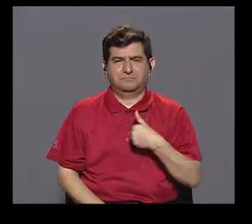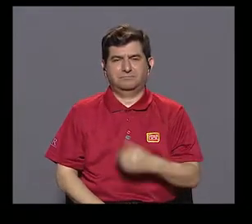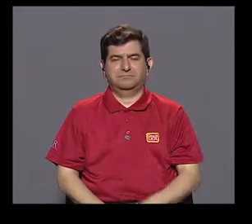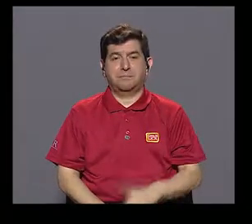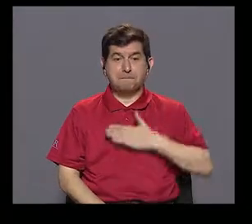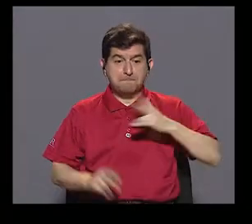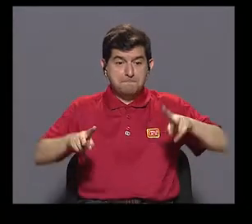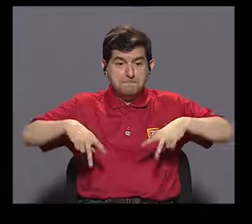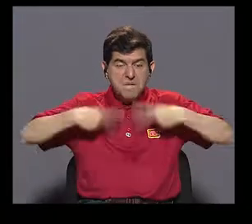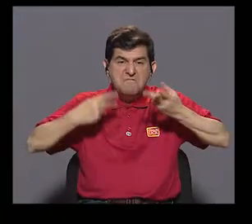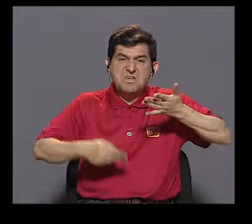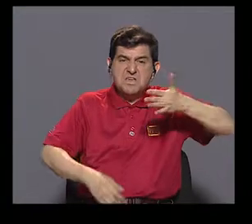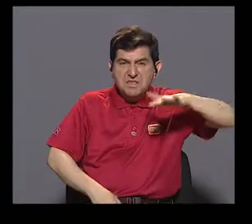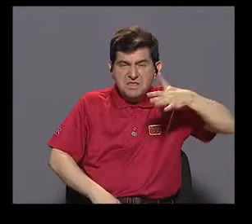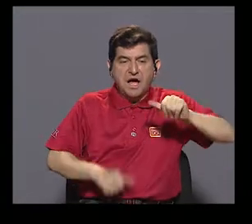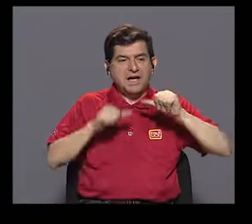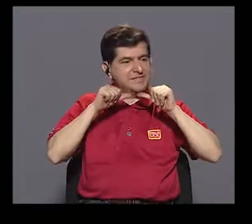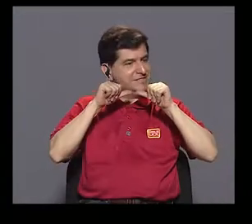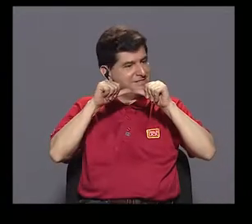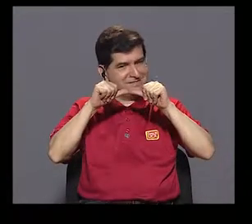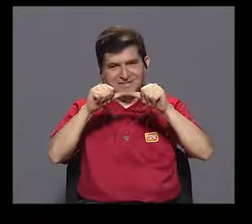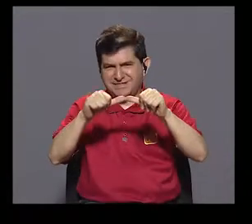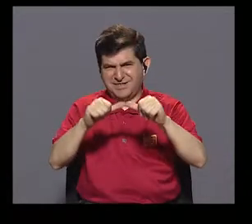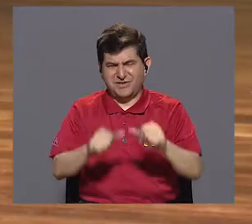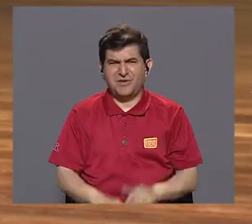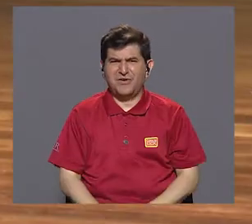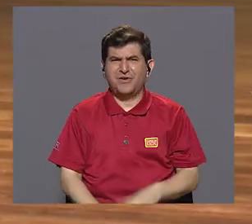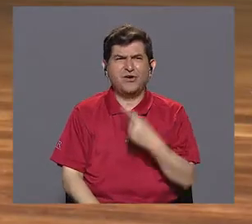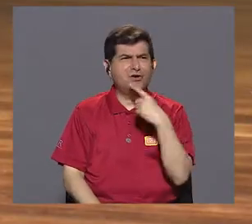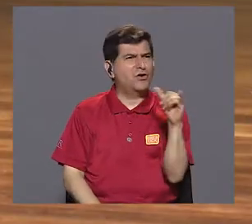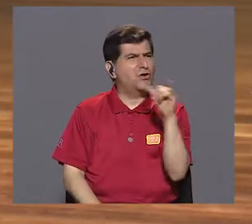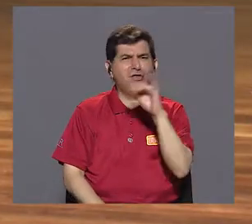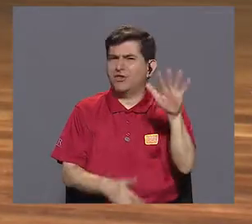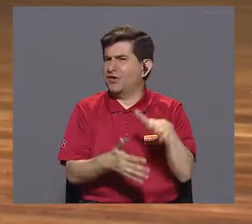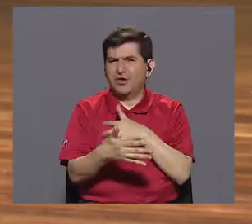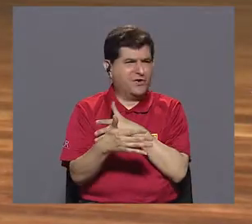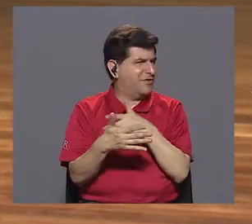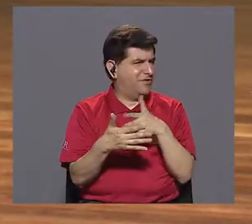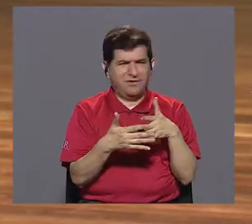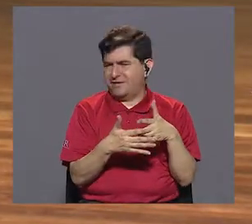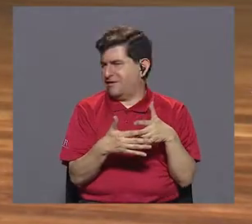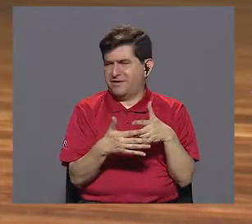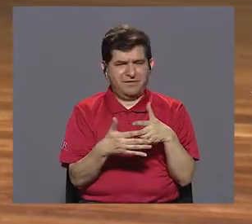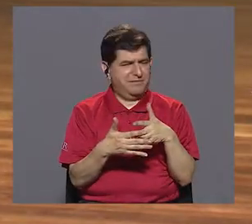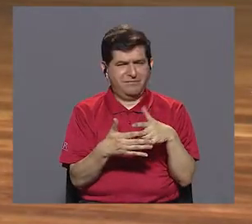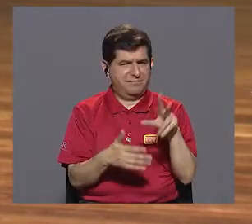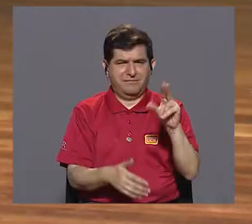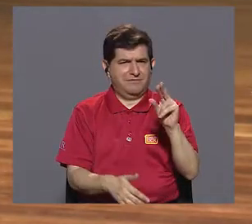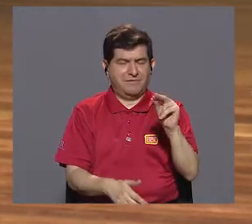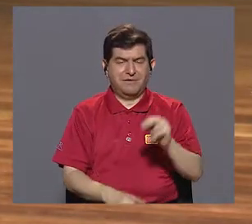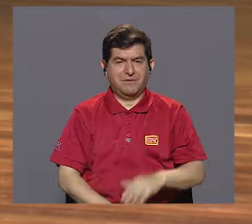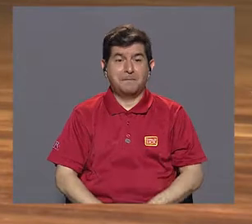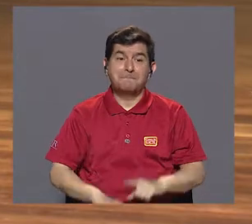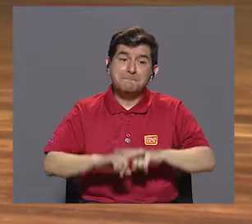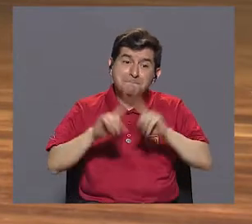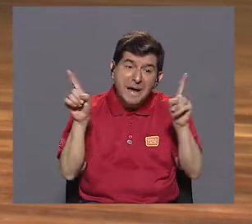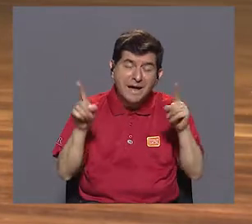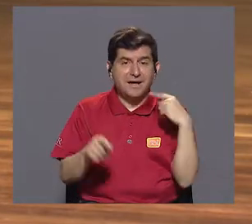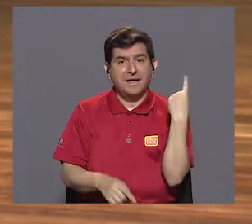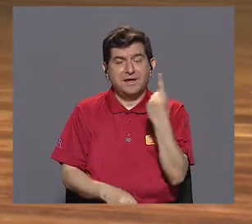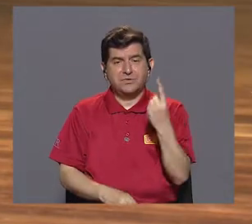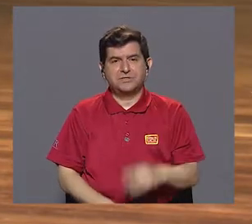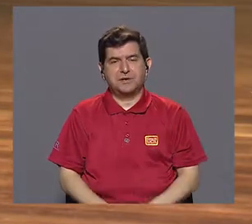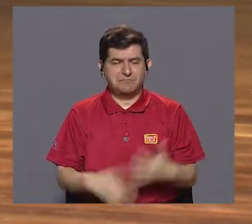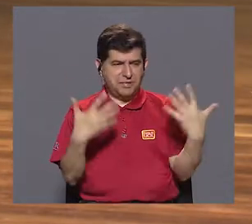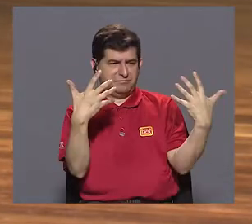Y mi vida más o menos continuó, no digo con los mismos horarios, no es así. Pero siempre